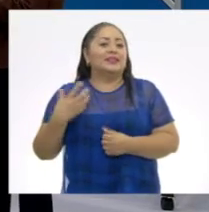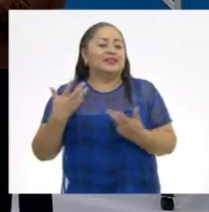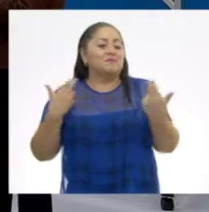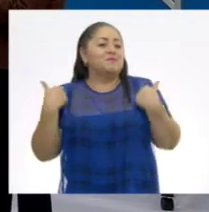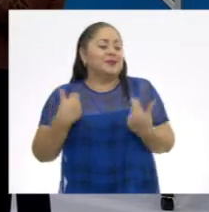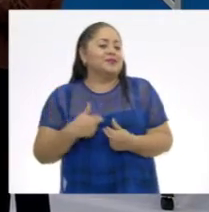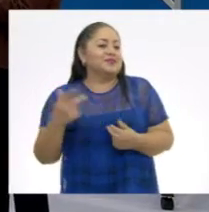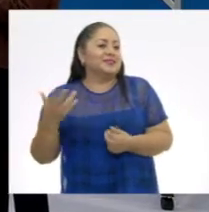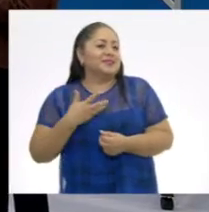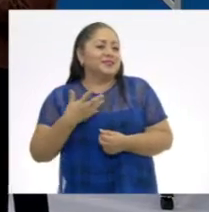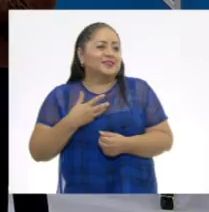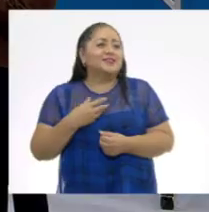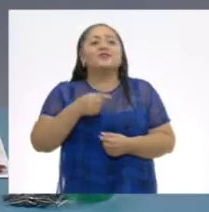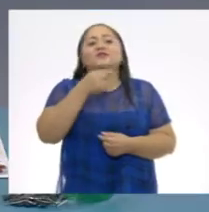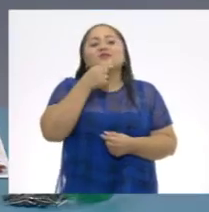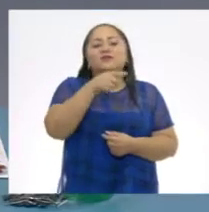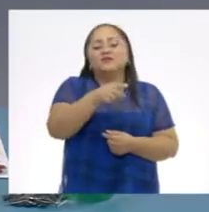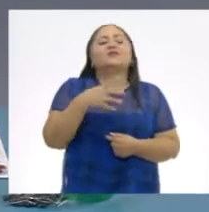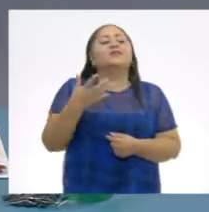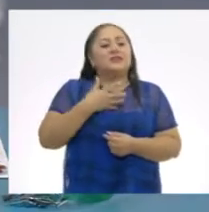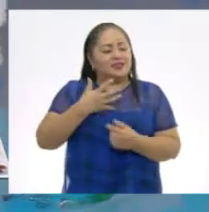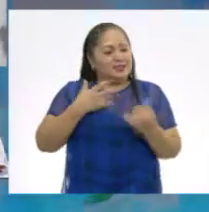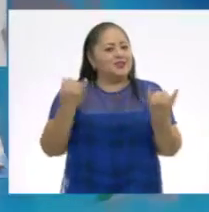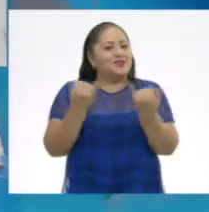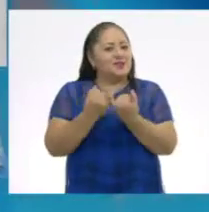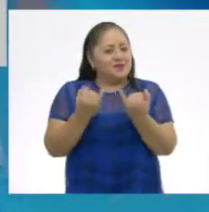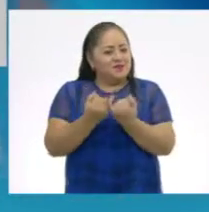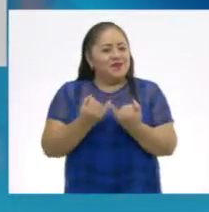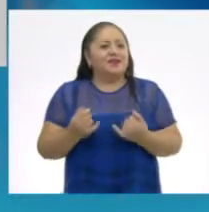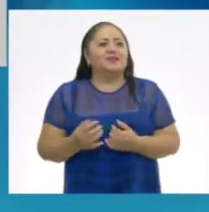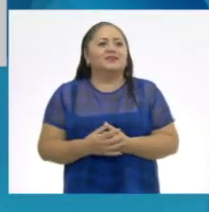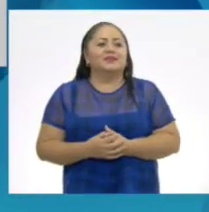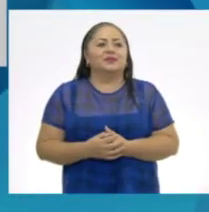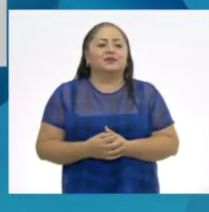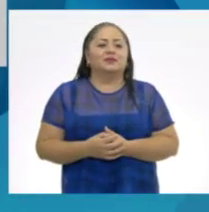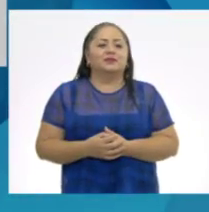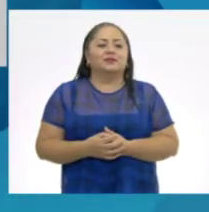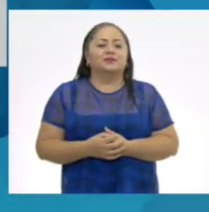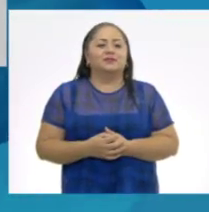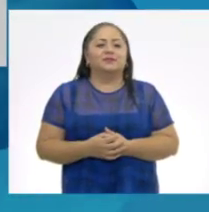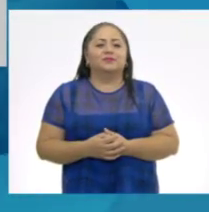está, Aquí está. aquí está. Excelente.